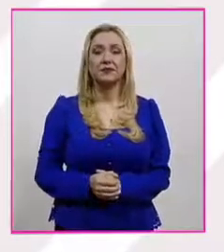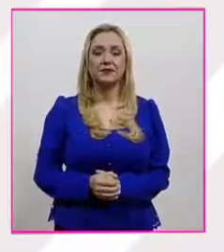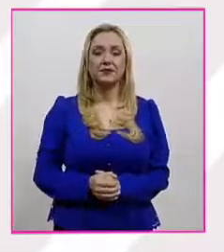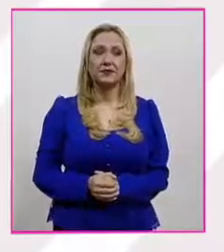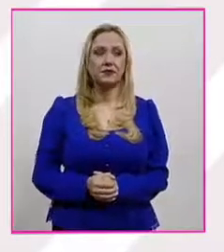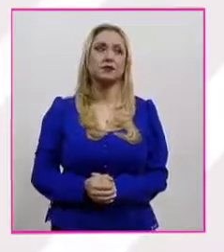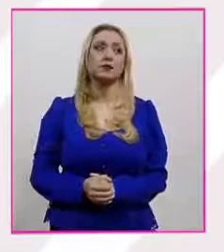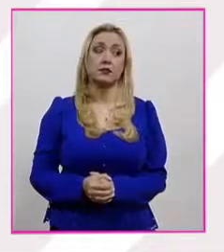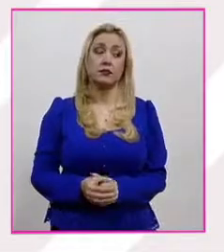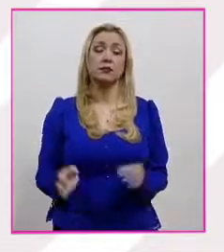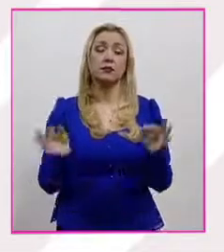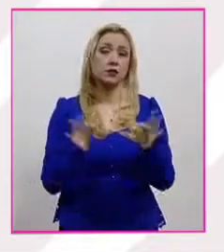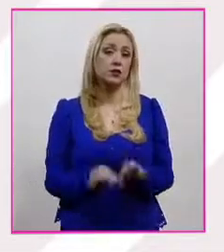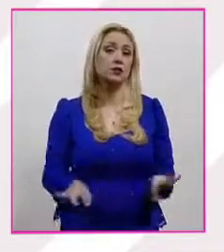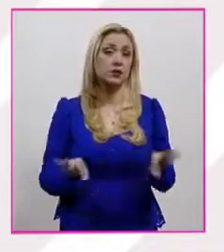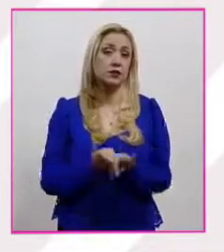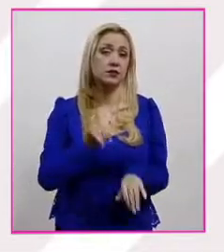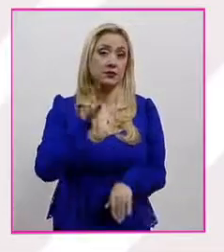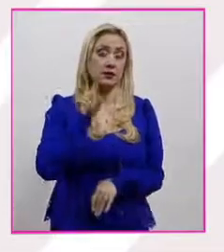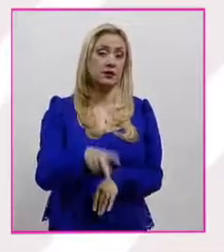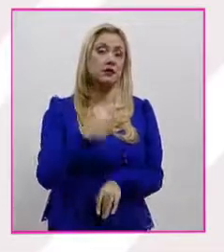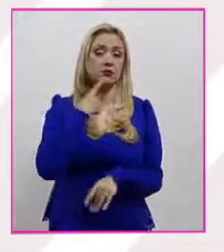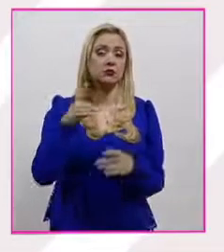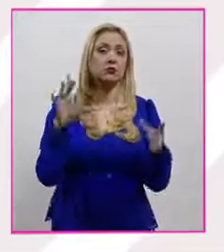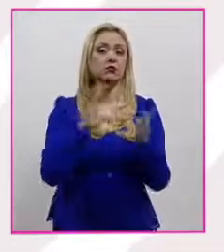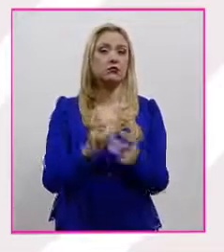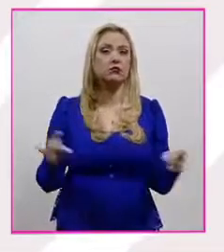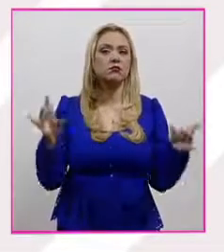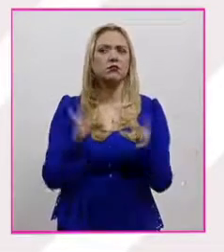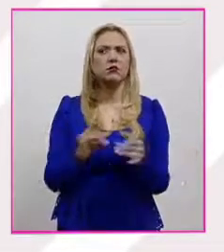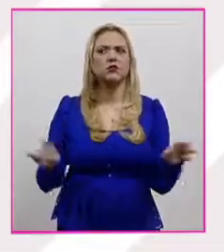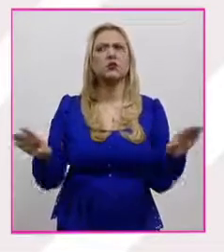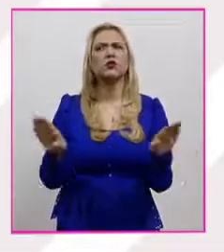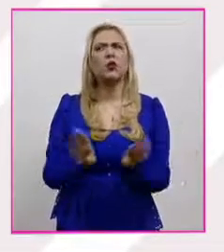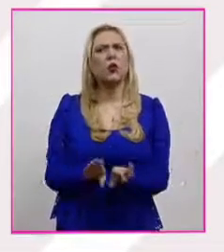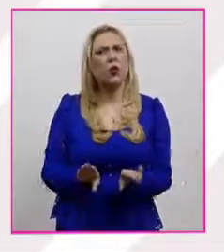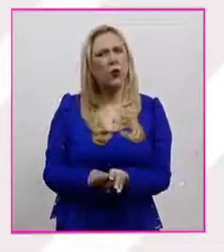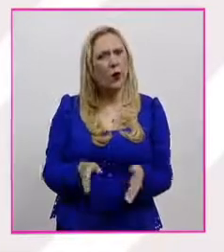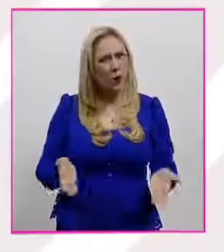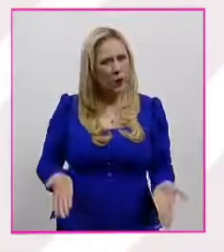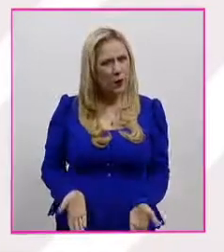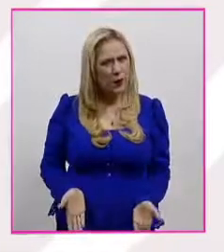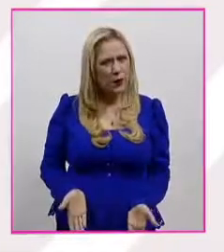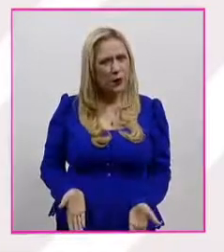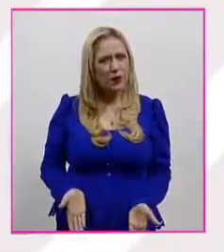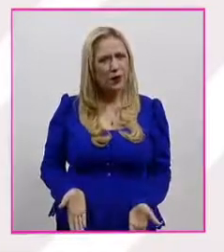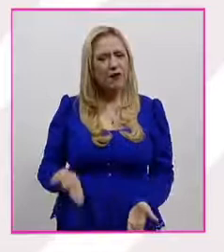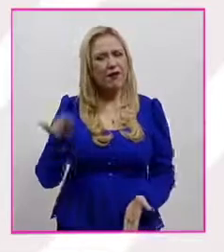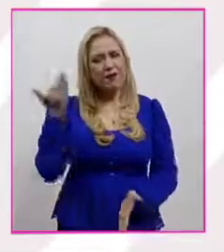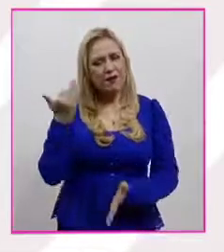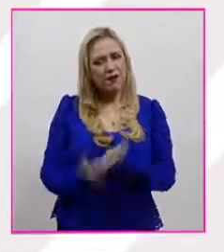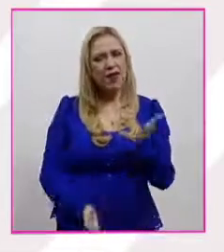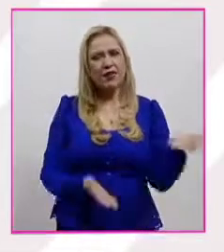No, es muy importante justo, ¿no? Y explicar cómo esta falta de acceso a